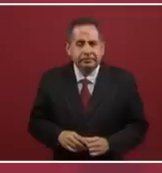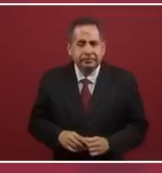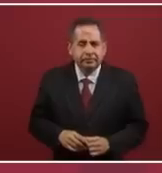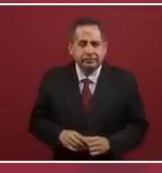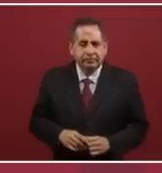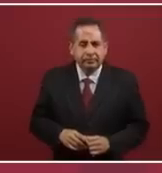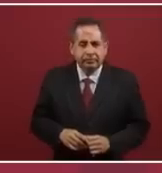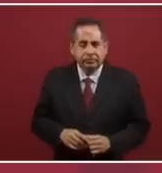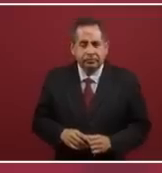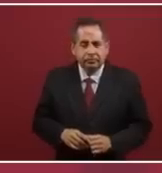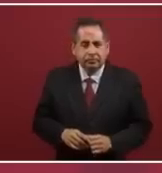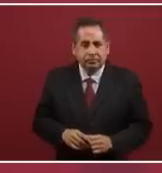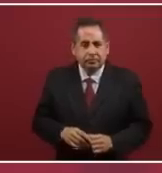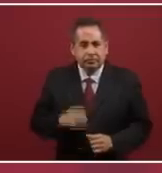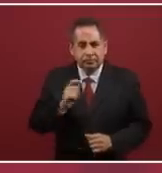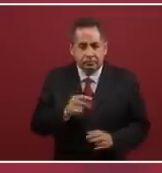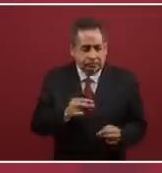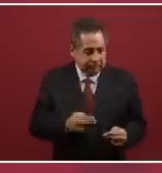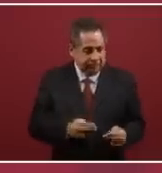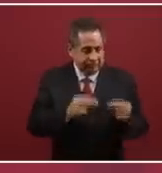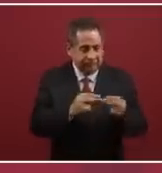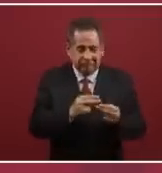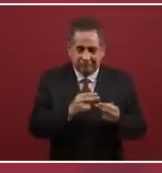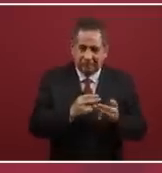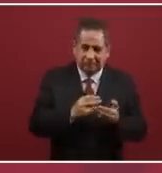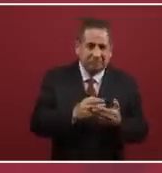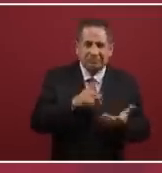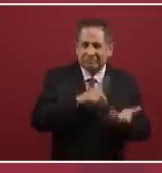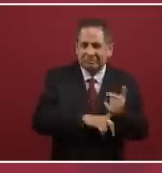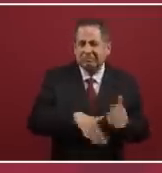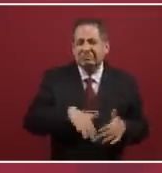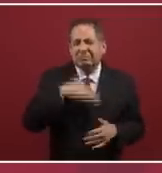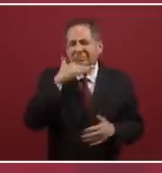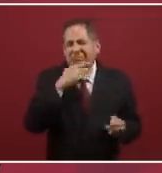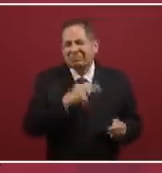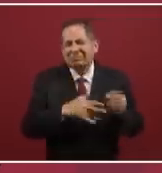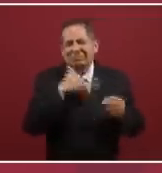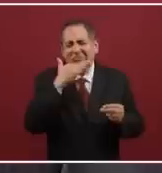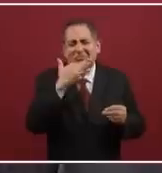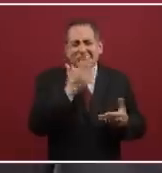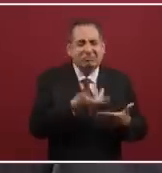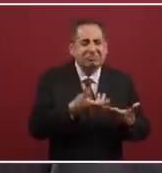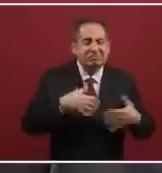Los negocios más lucrativos, las tranzas más grandes,